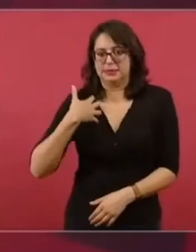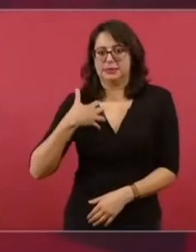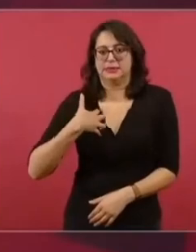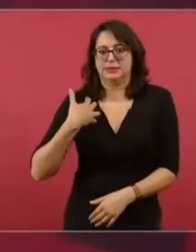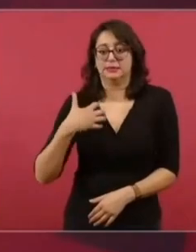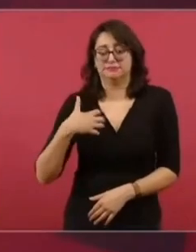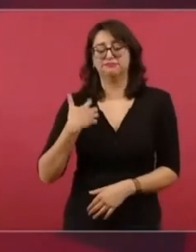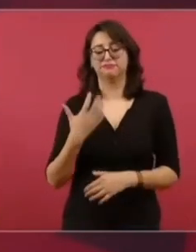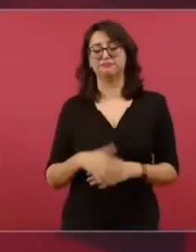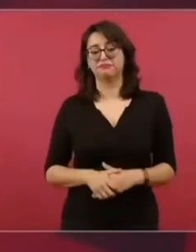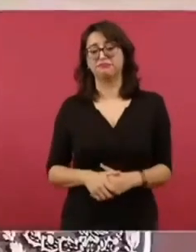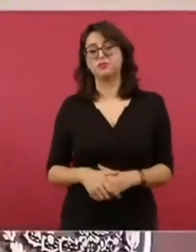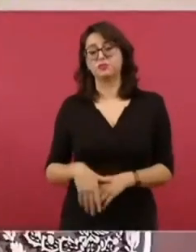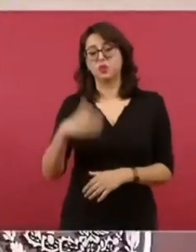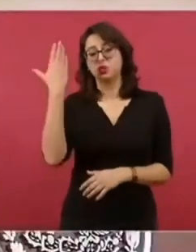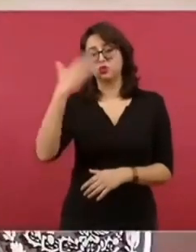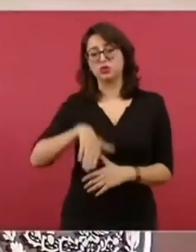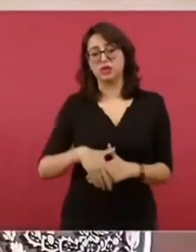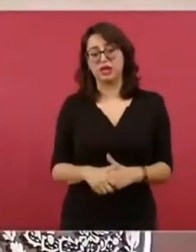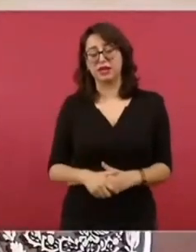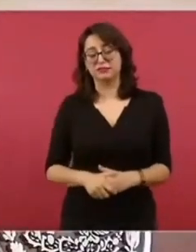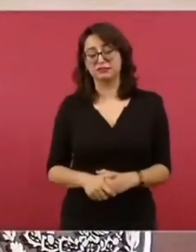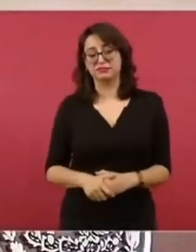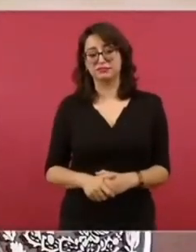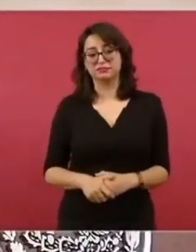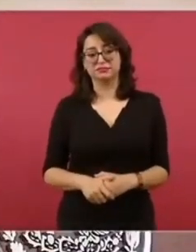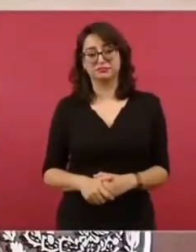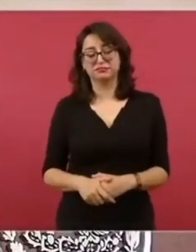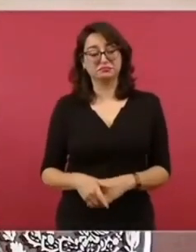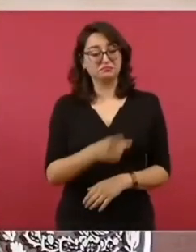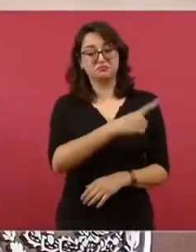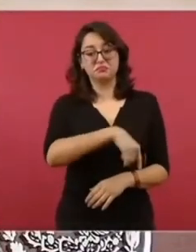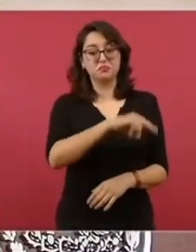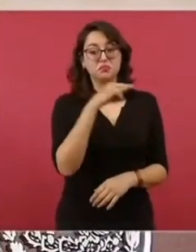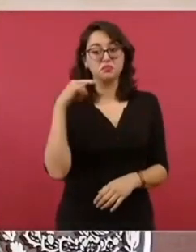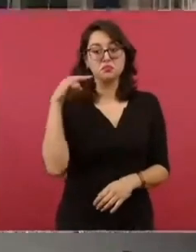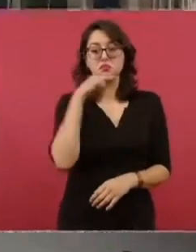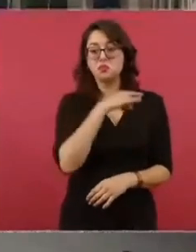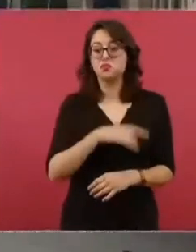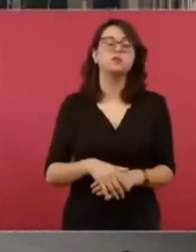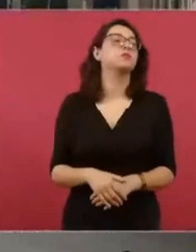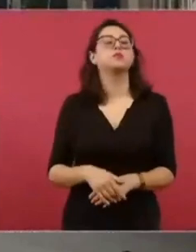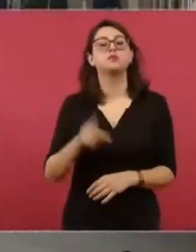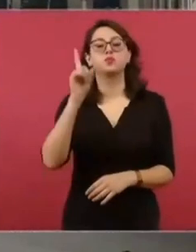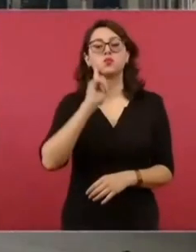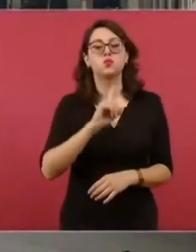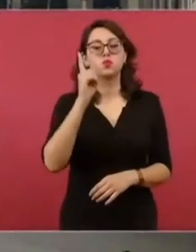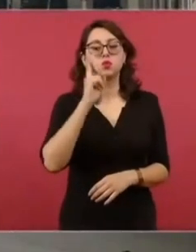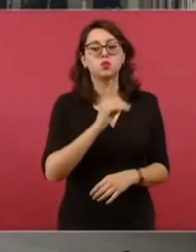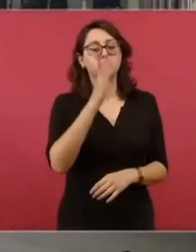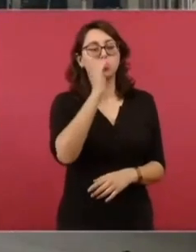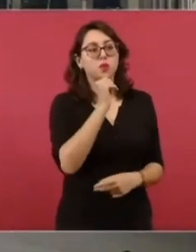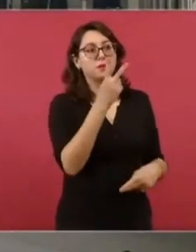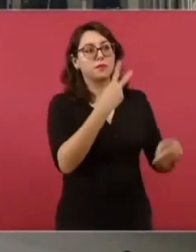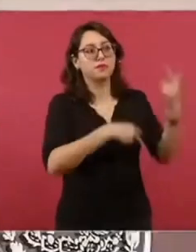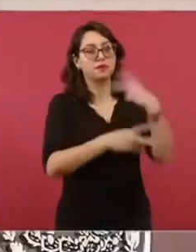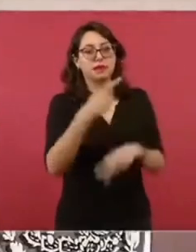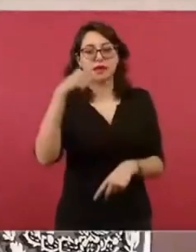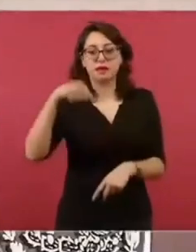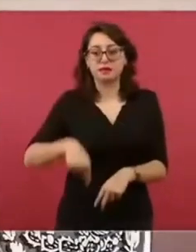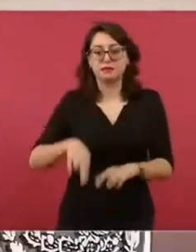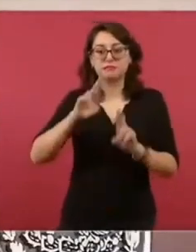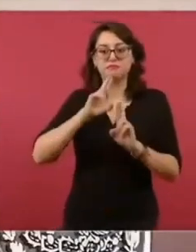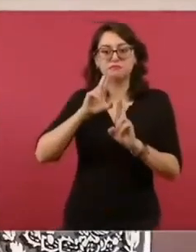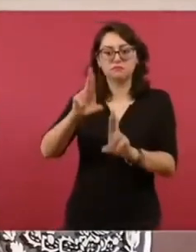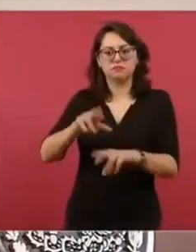por su hipocresía. Entonces no dejará que venga a dar su derecho de réplica. No, que